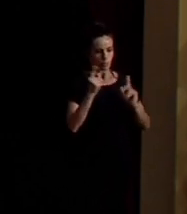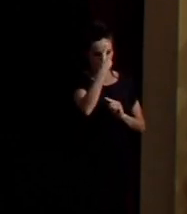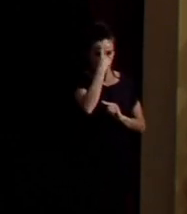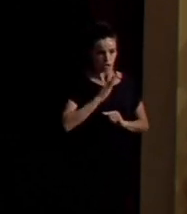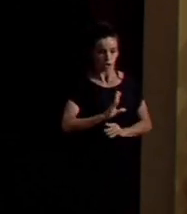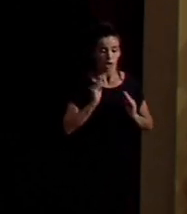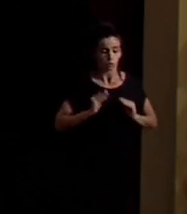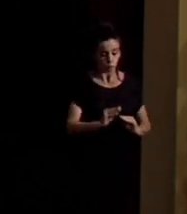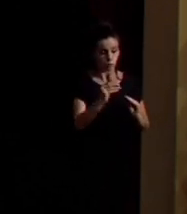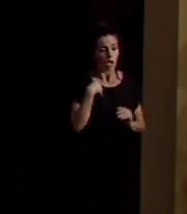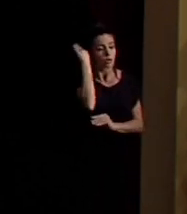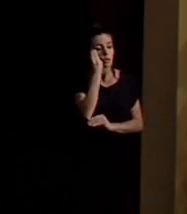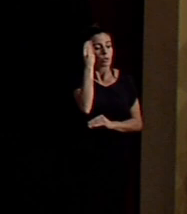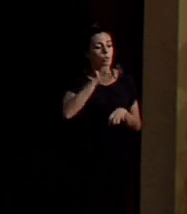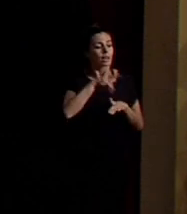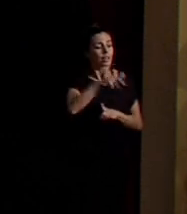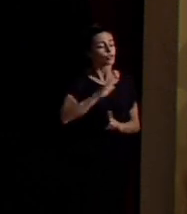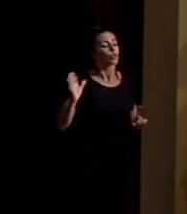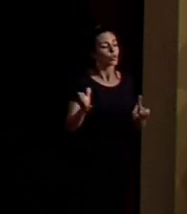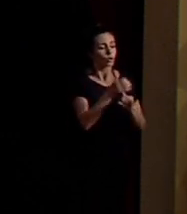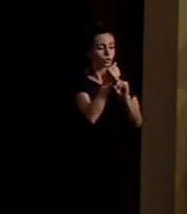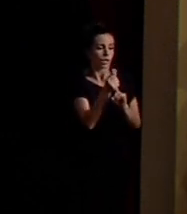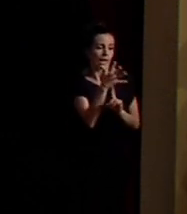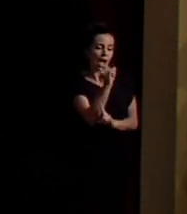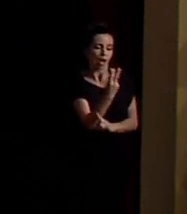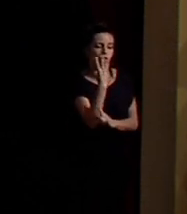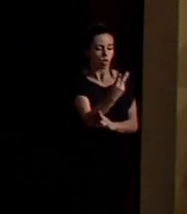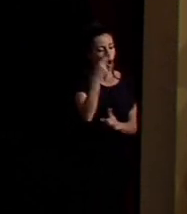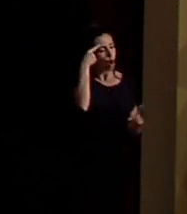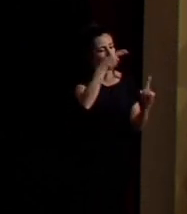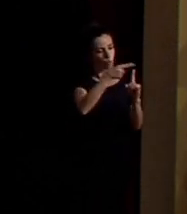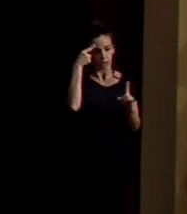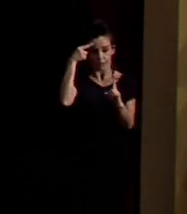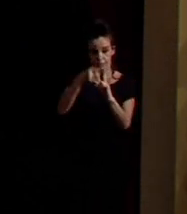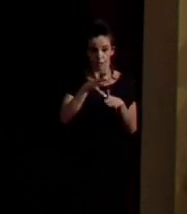personalidad. Y yo creo que para conseguir eso, yo creo que hay dos objetivos